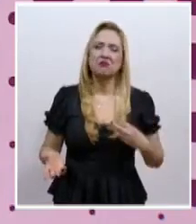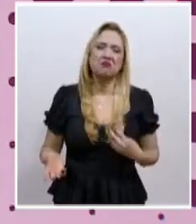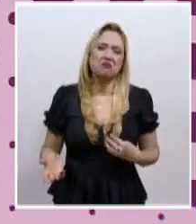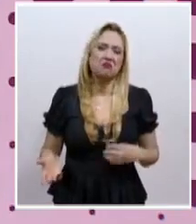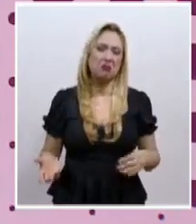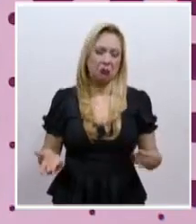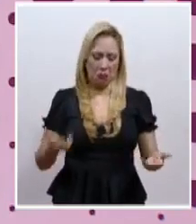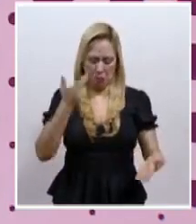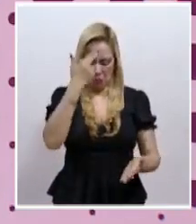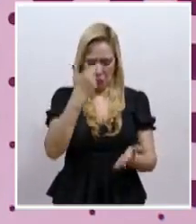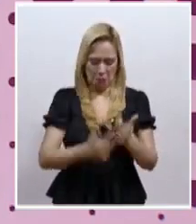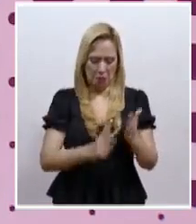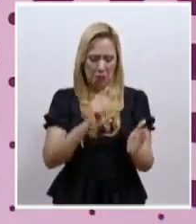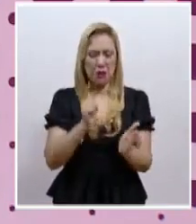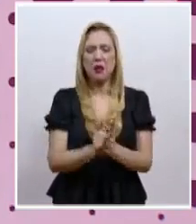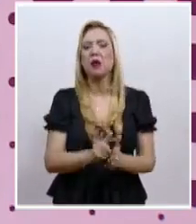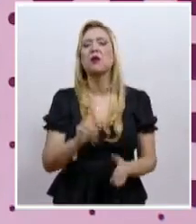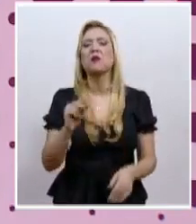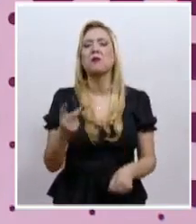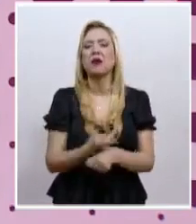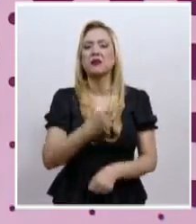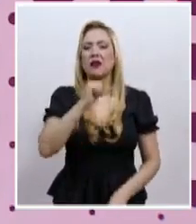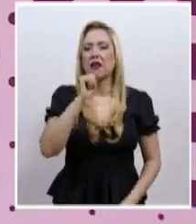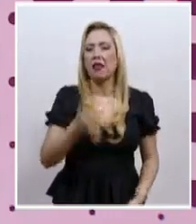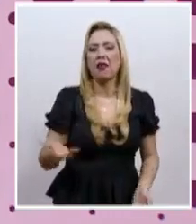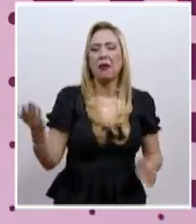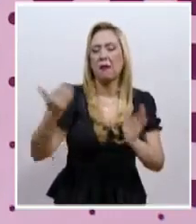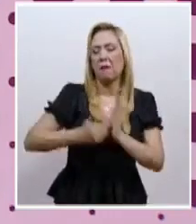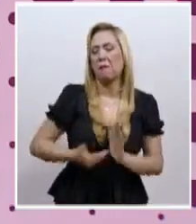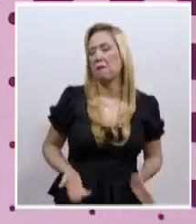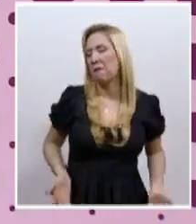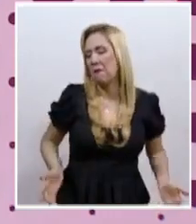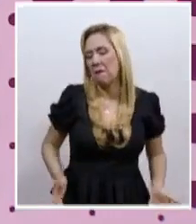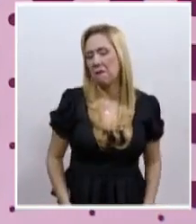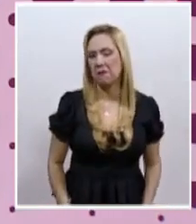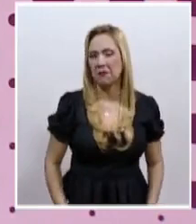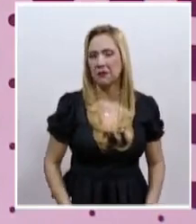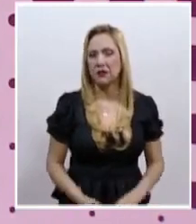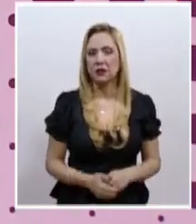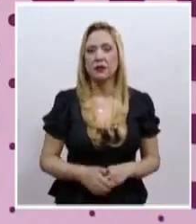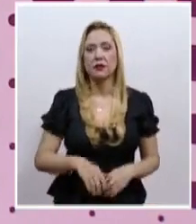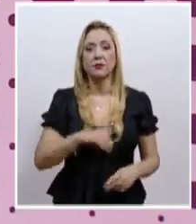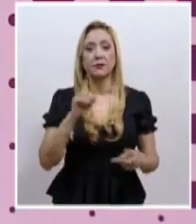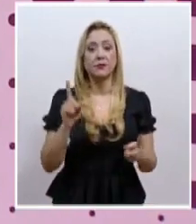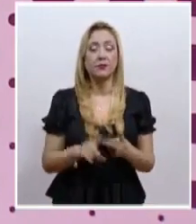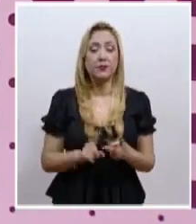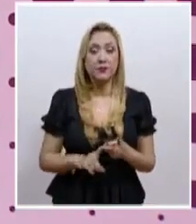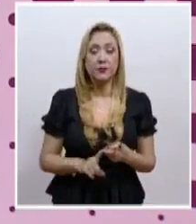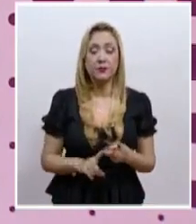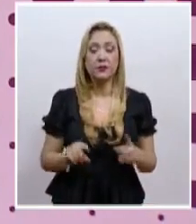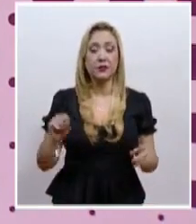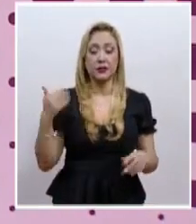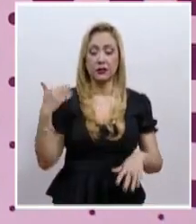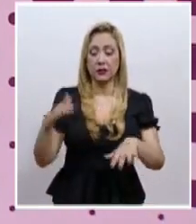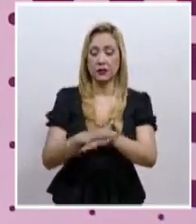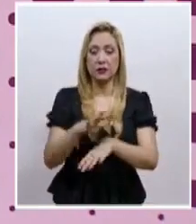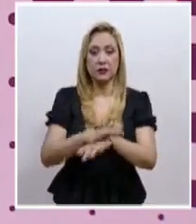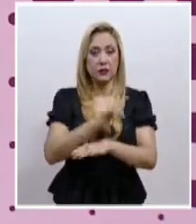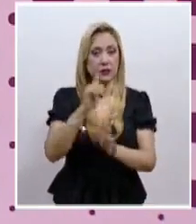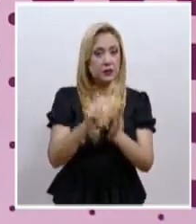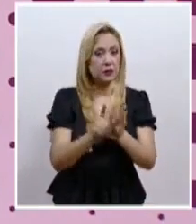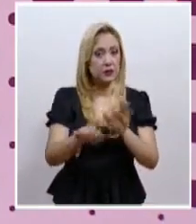la norma y percibir que no voy a ser sancionado, ¿no? El otro es recientes reformas laborales que